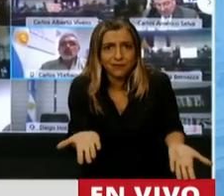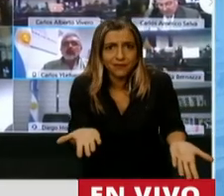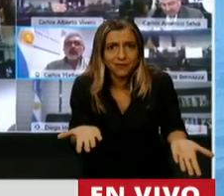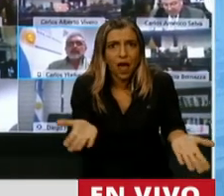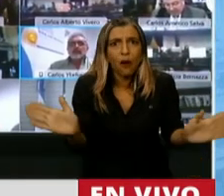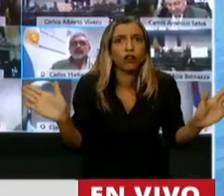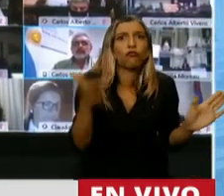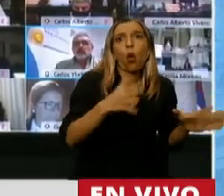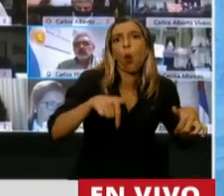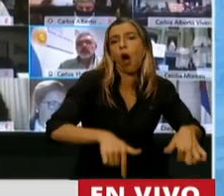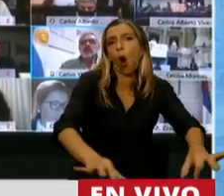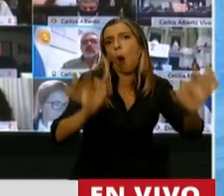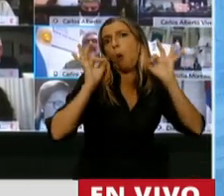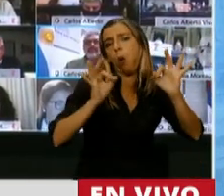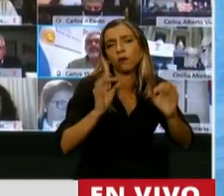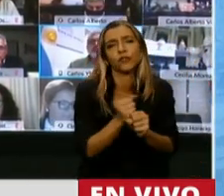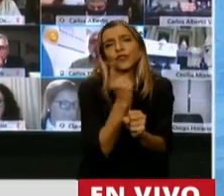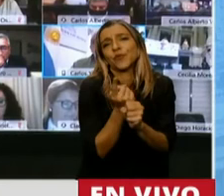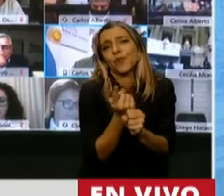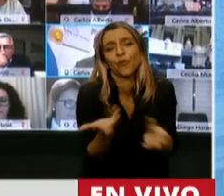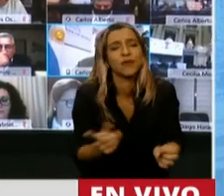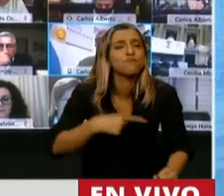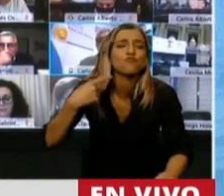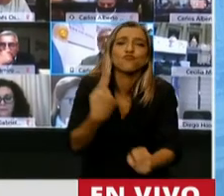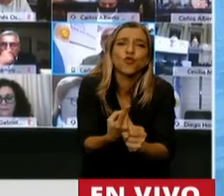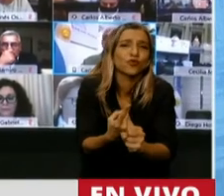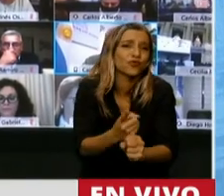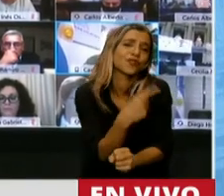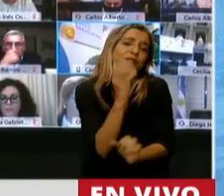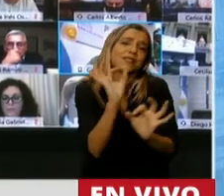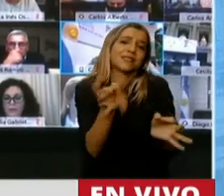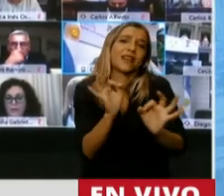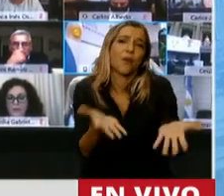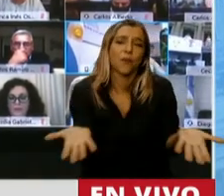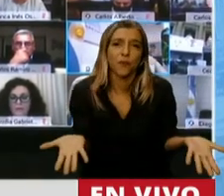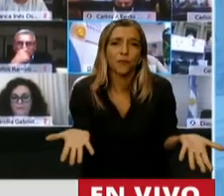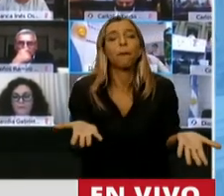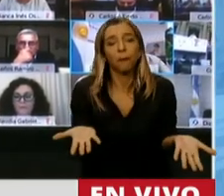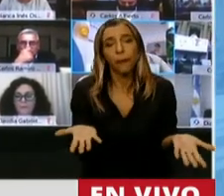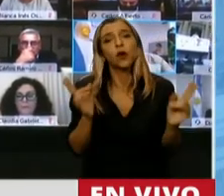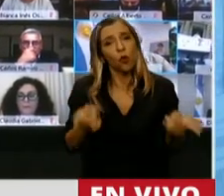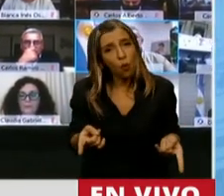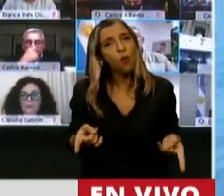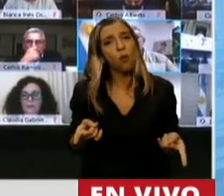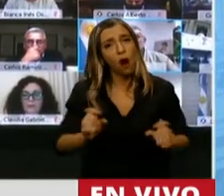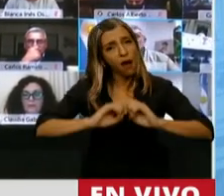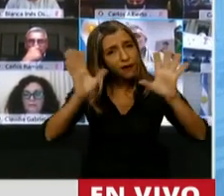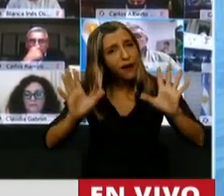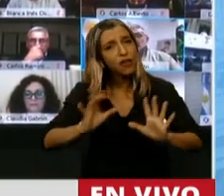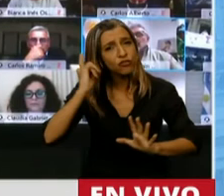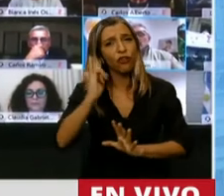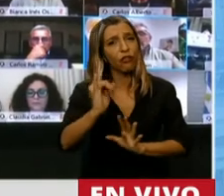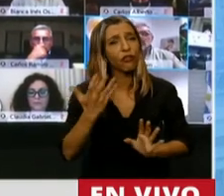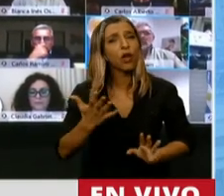supuesto que es imposible poder satisfacer a todos aunque debo decir y aclarar que vengo de una provincia